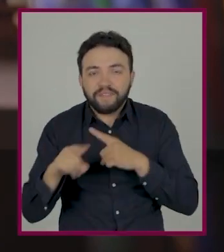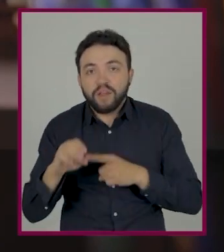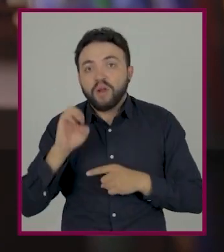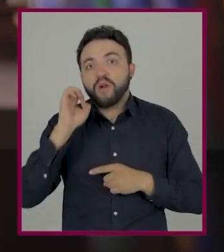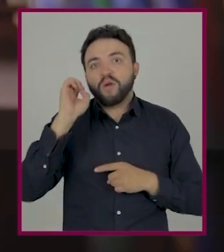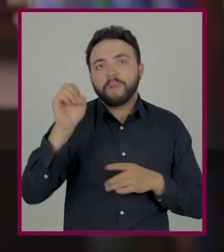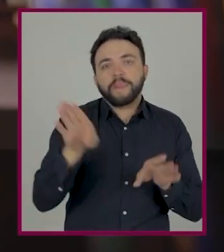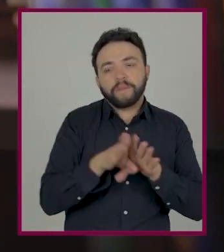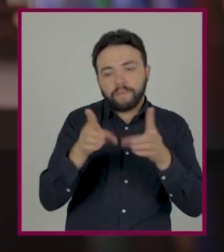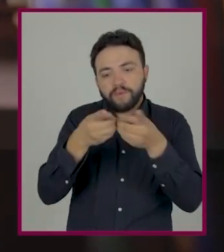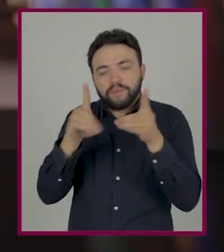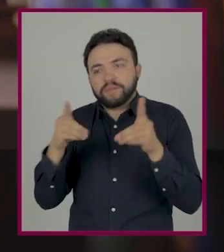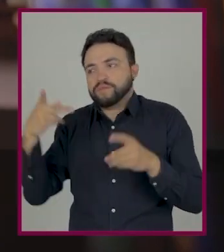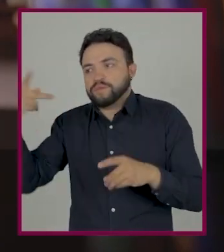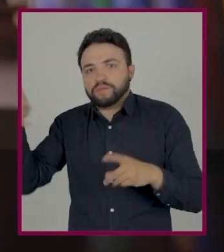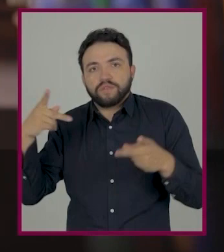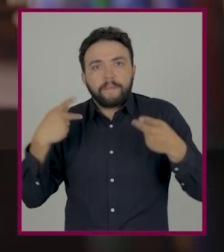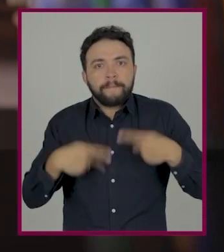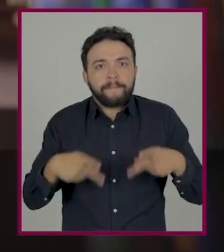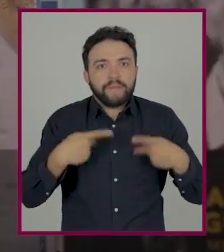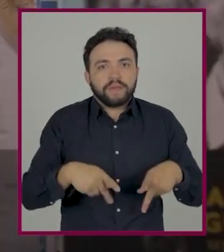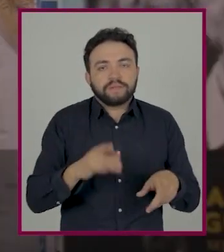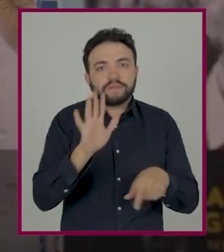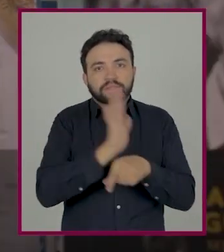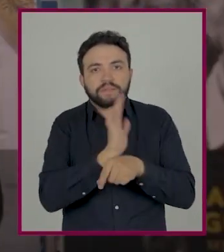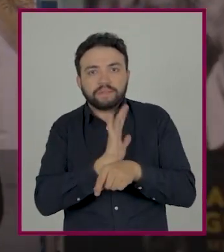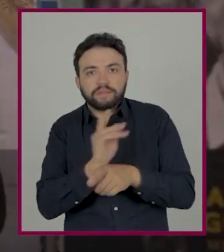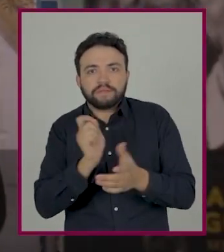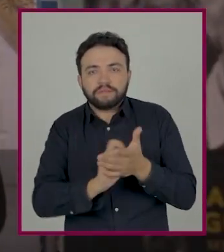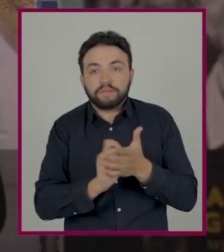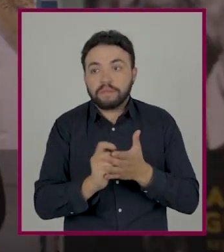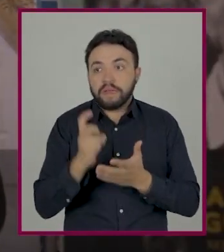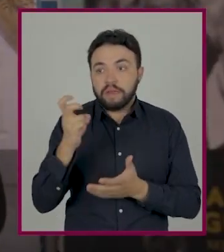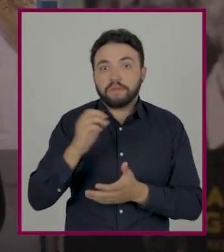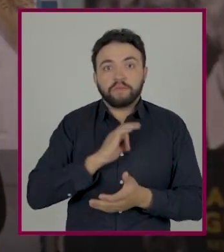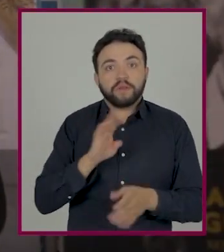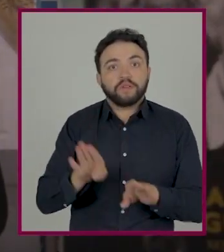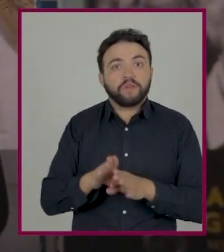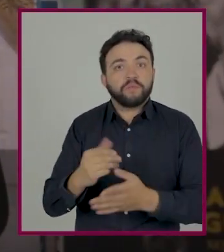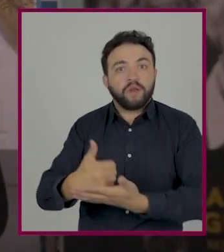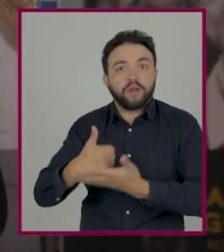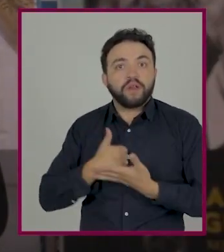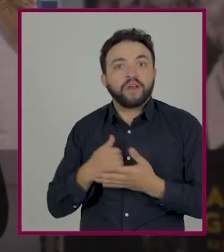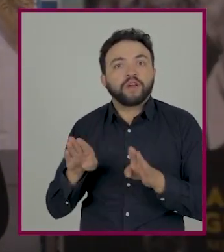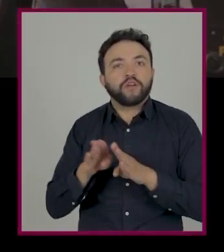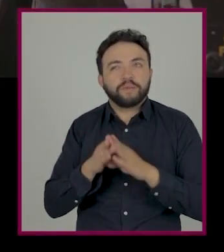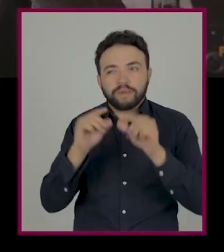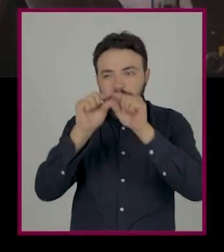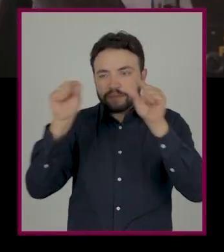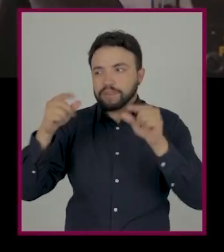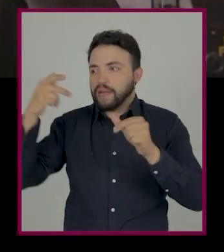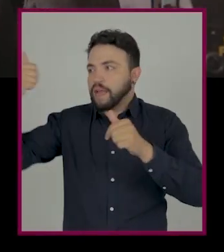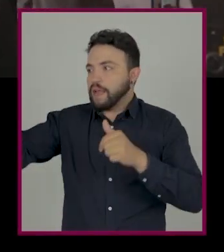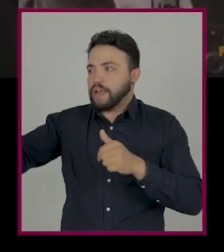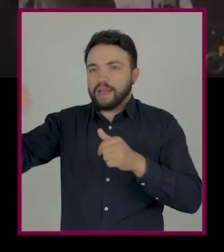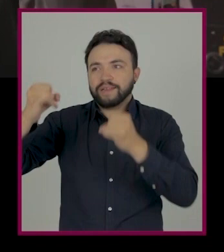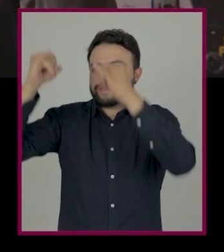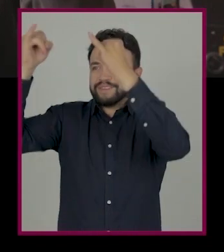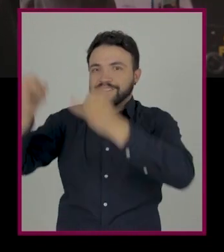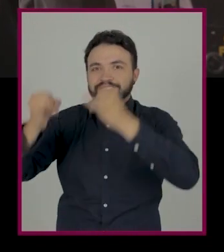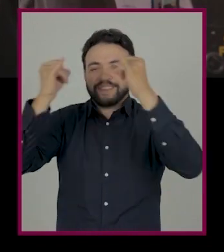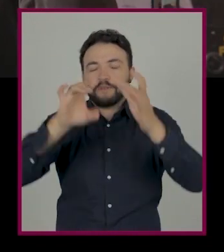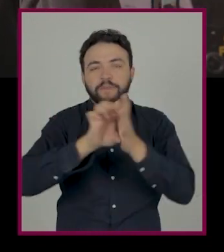desarrollo de un personaje en la literatura y el cine. Esto me puede ayudar para hacer análisis de personajes. Como